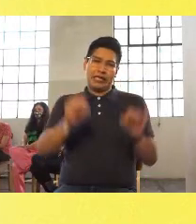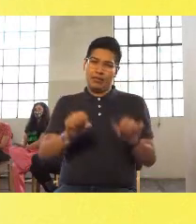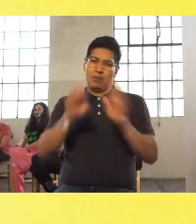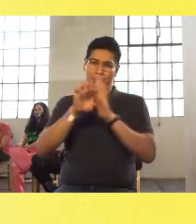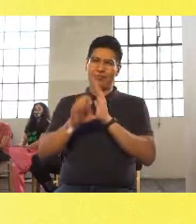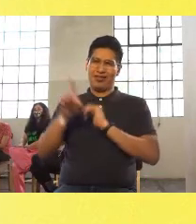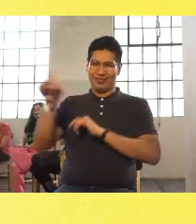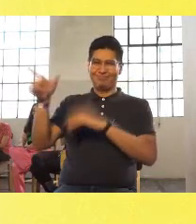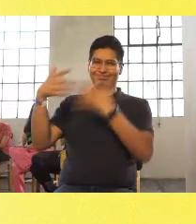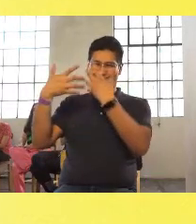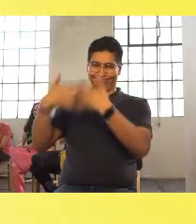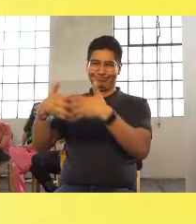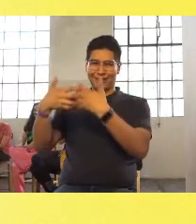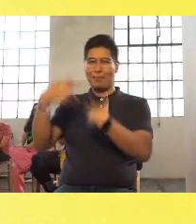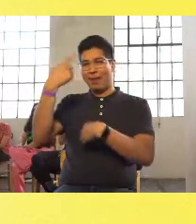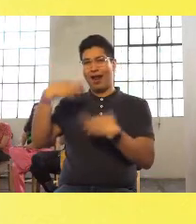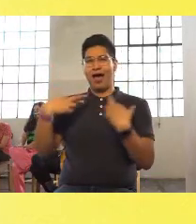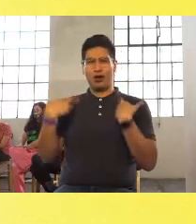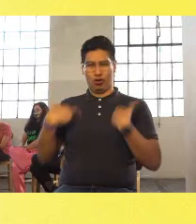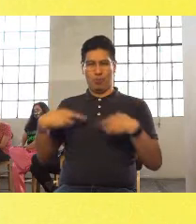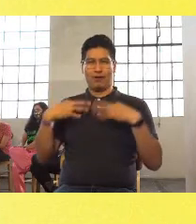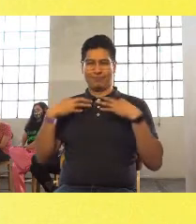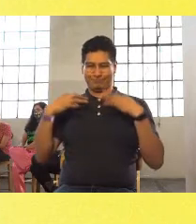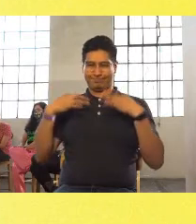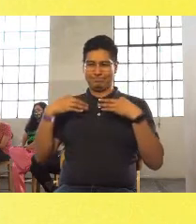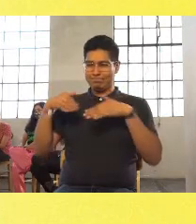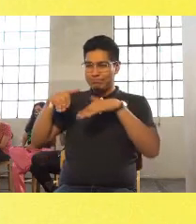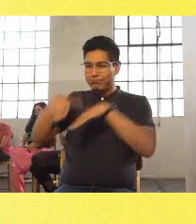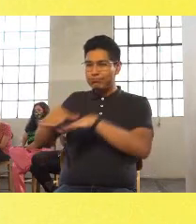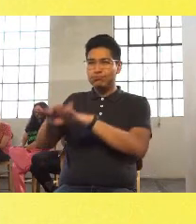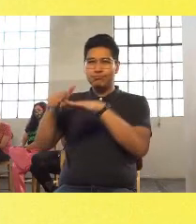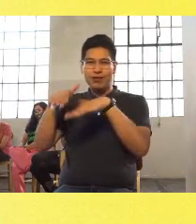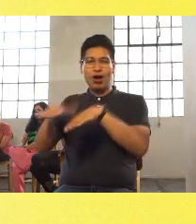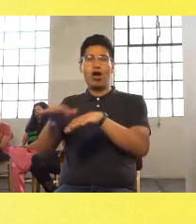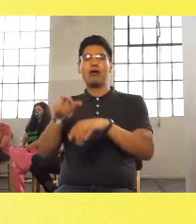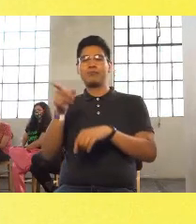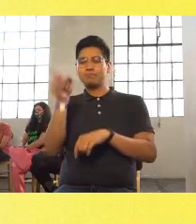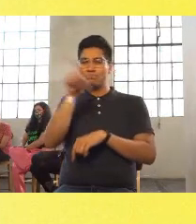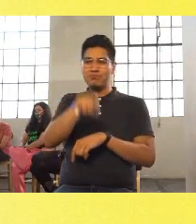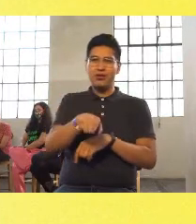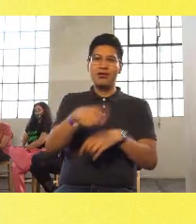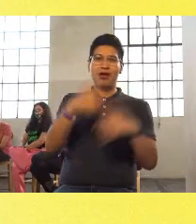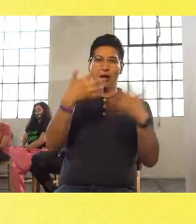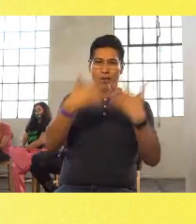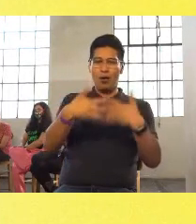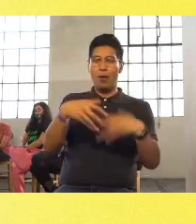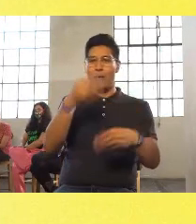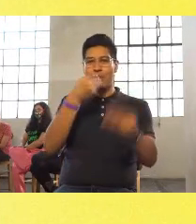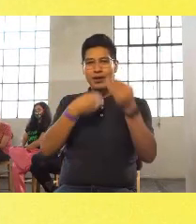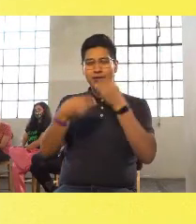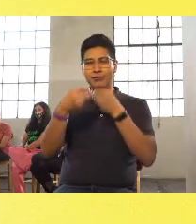industria, de la ropa, la industria de la comida, ¿no? Y